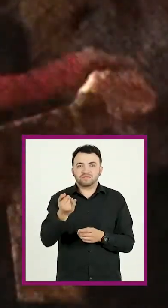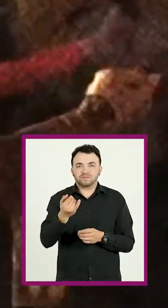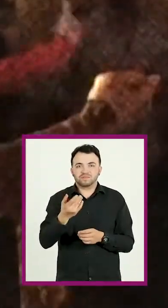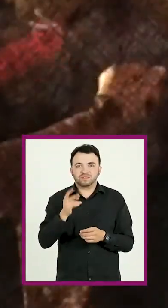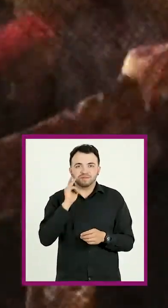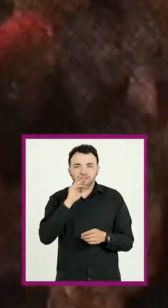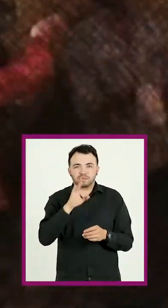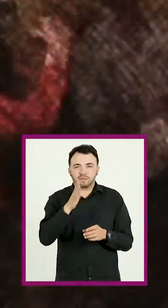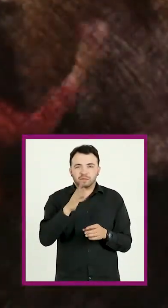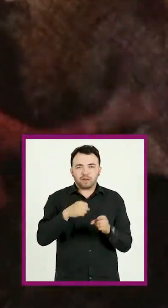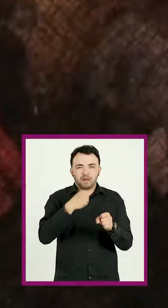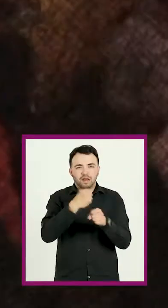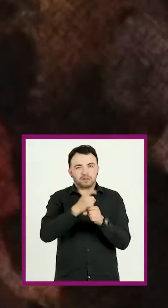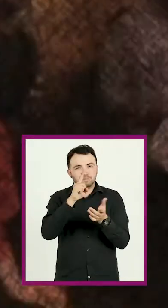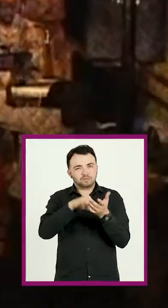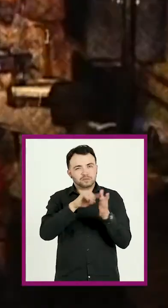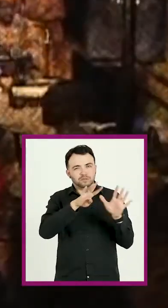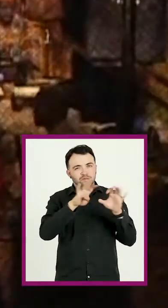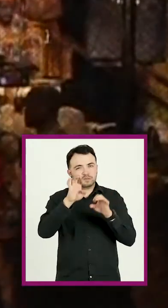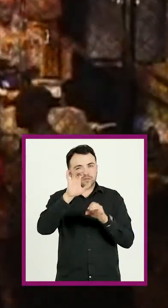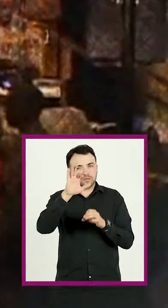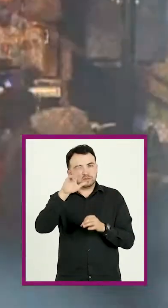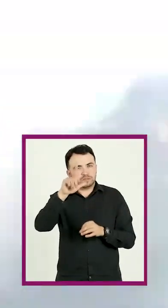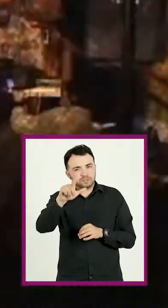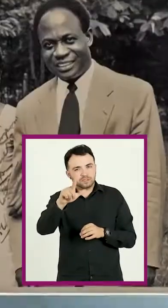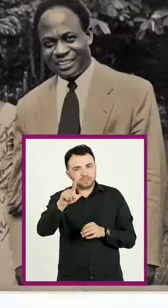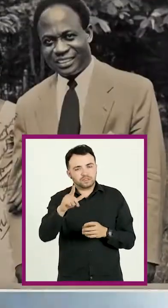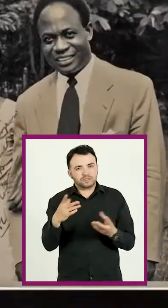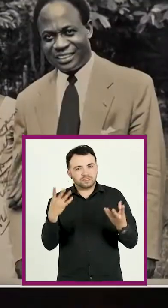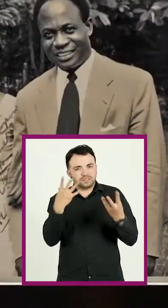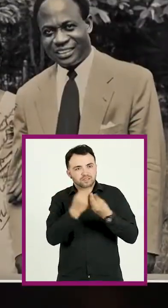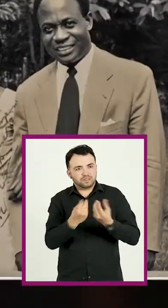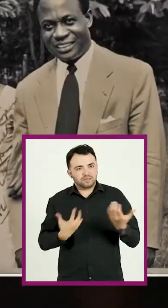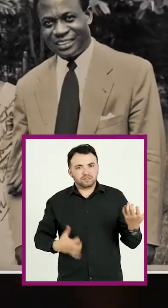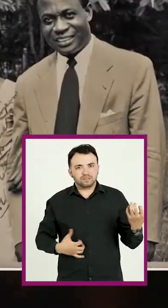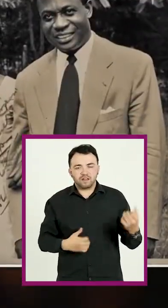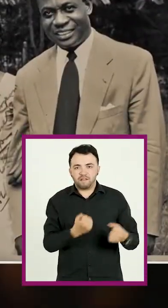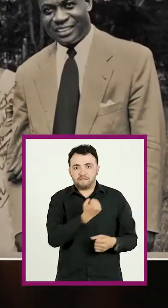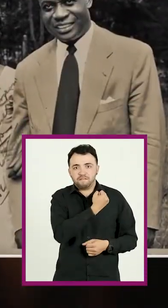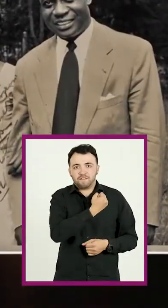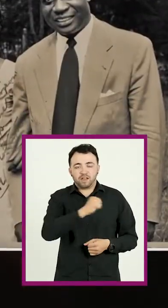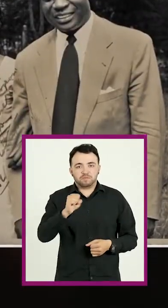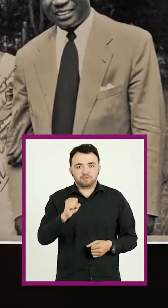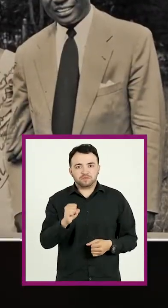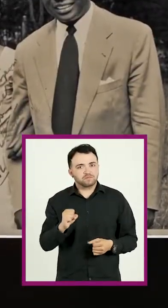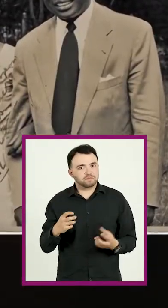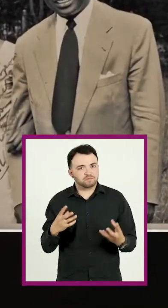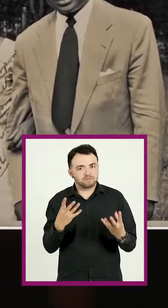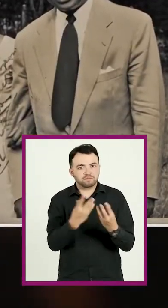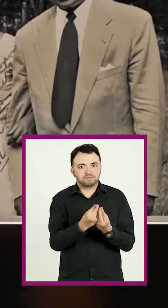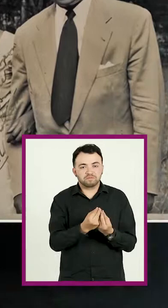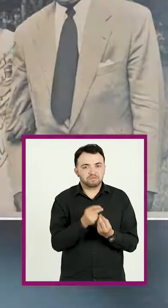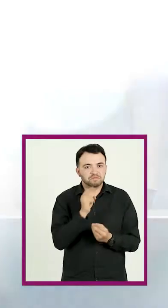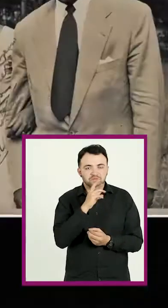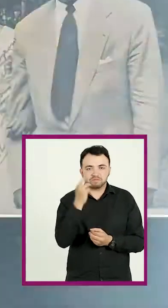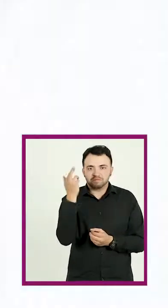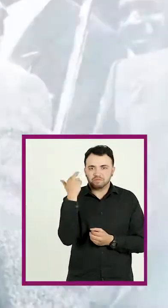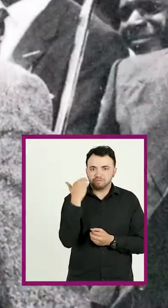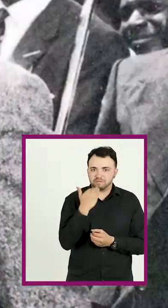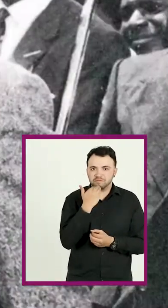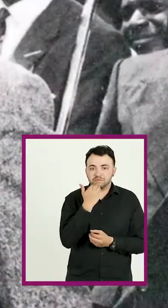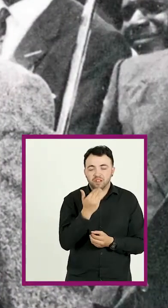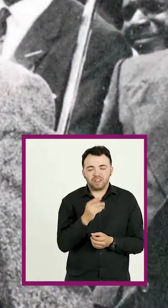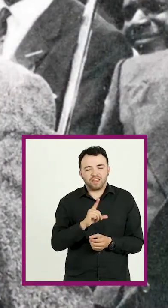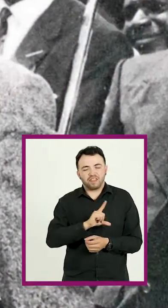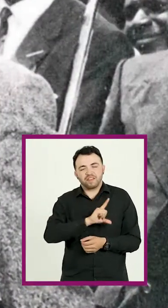la cúspide por ahí del 57, cuando se echó un palomazo con Louis Armstrong y así. Después tuvo cierto declive el